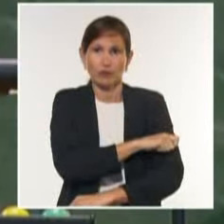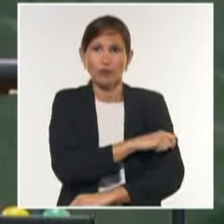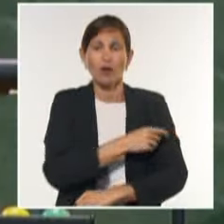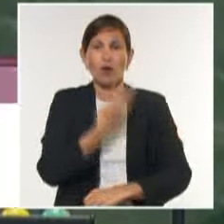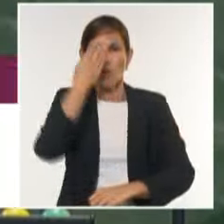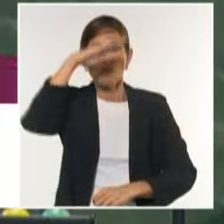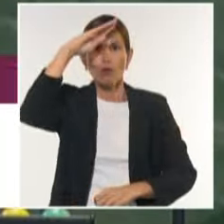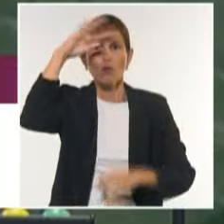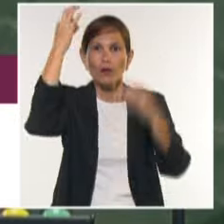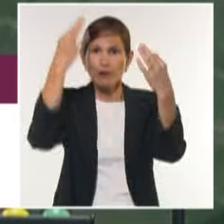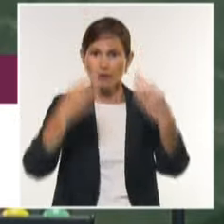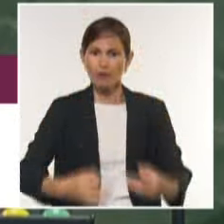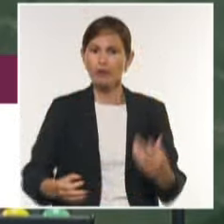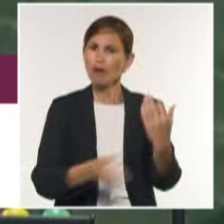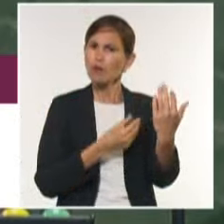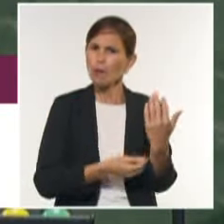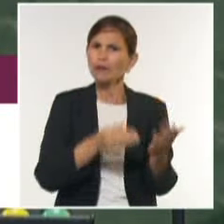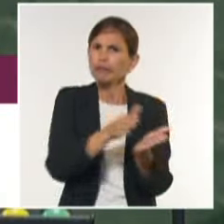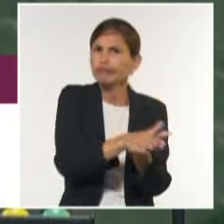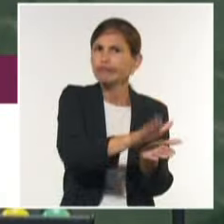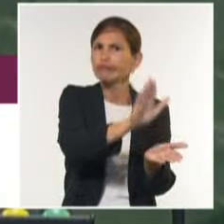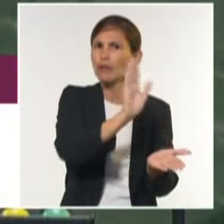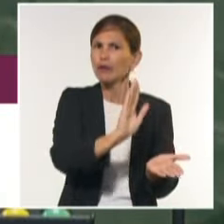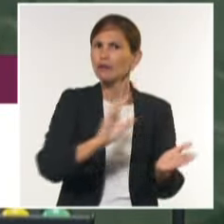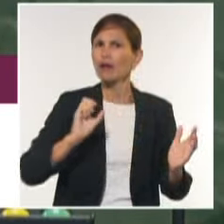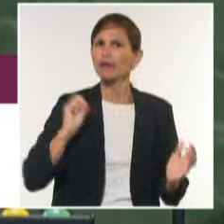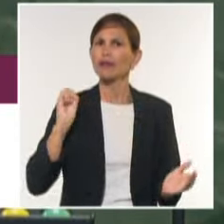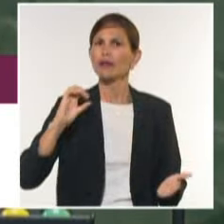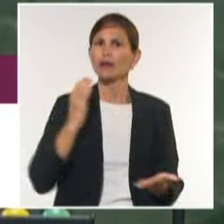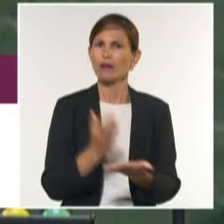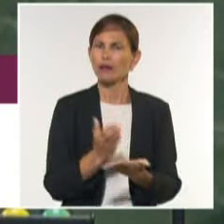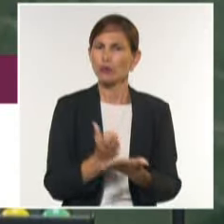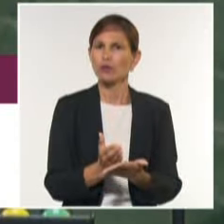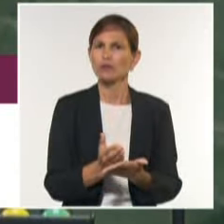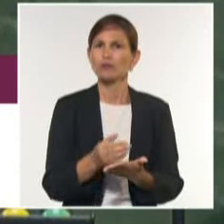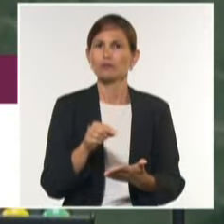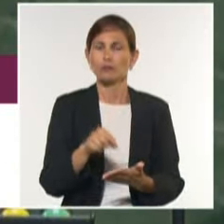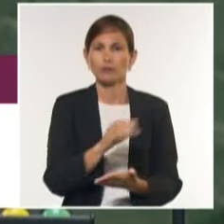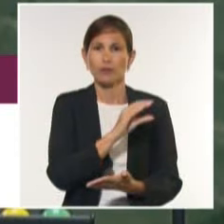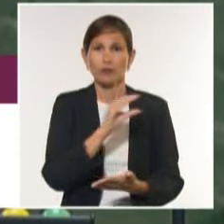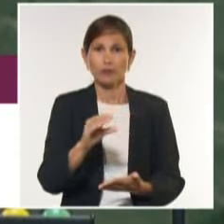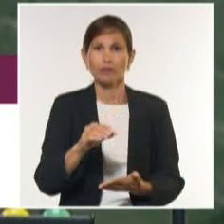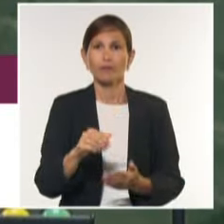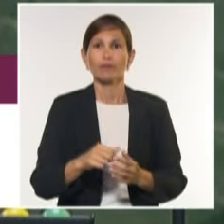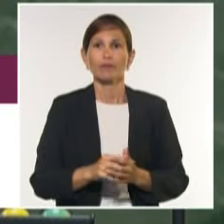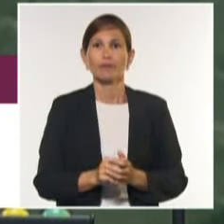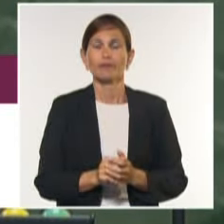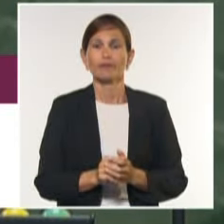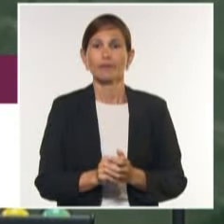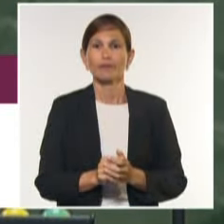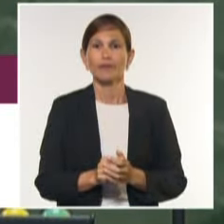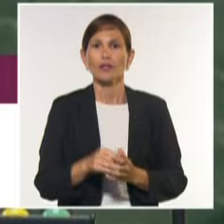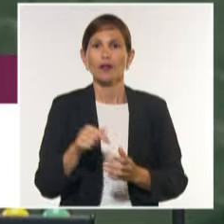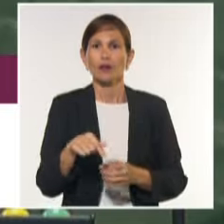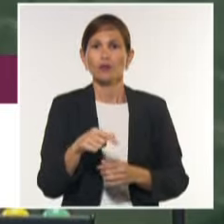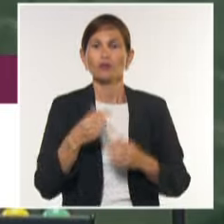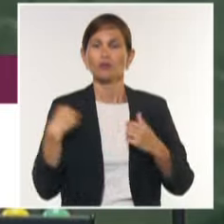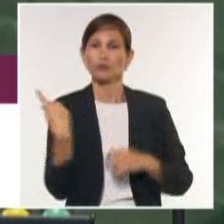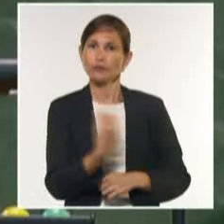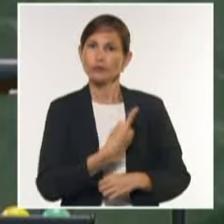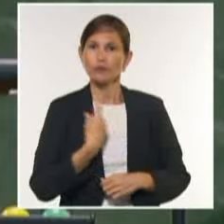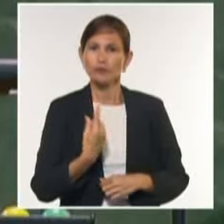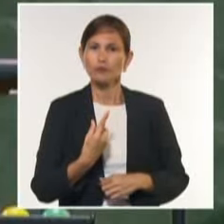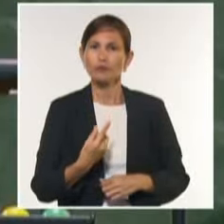hacer realidad la promesa que encierra la educación. Granada espera, en aras del pueblo